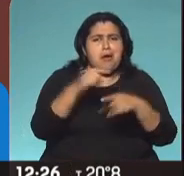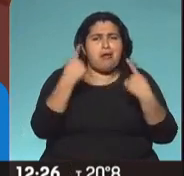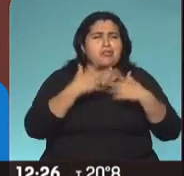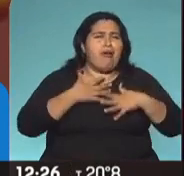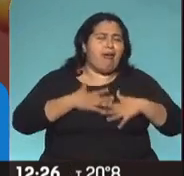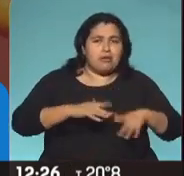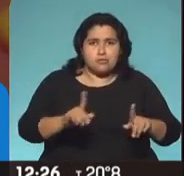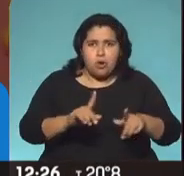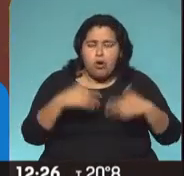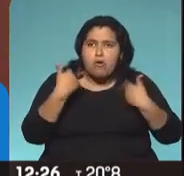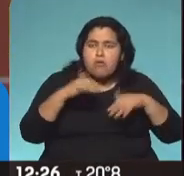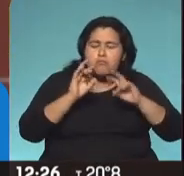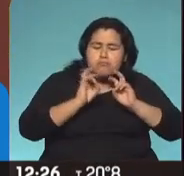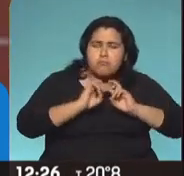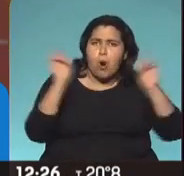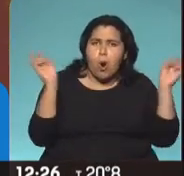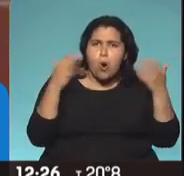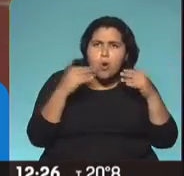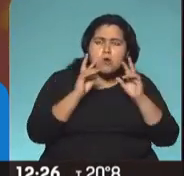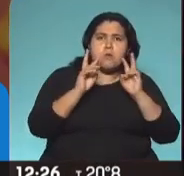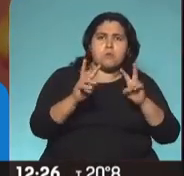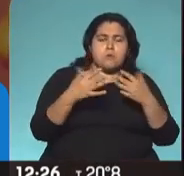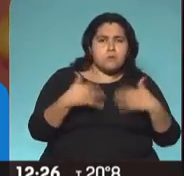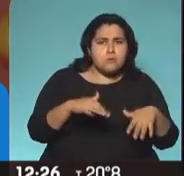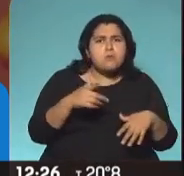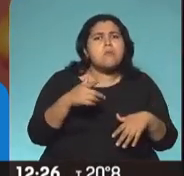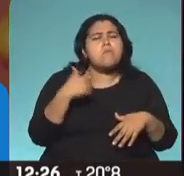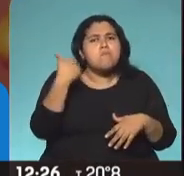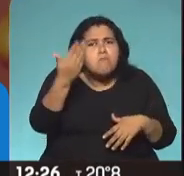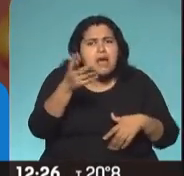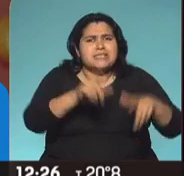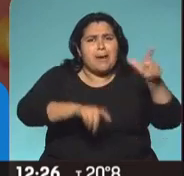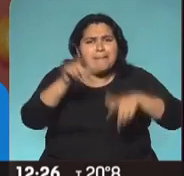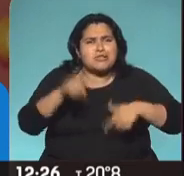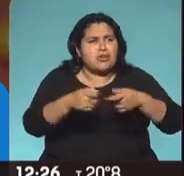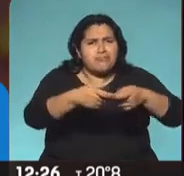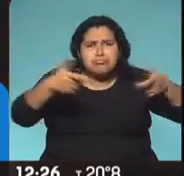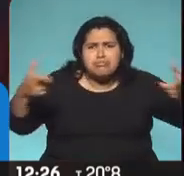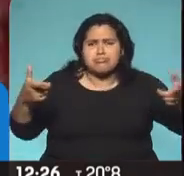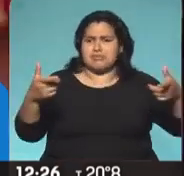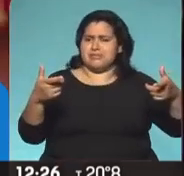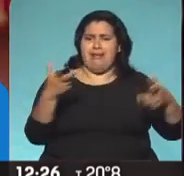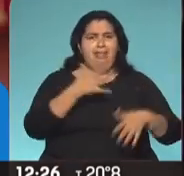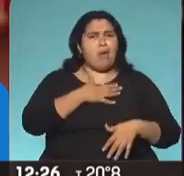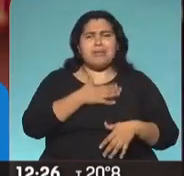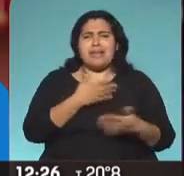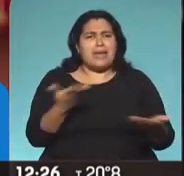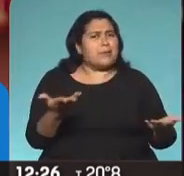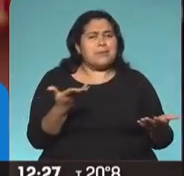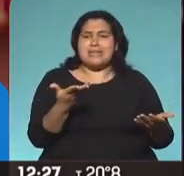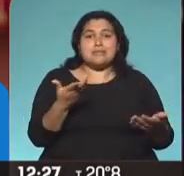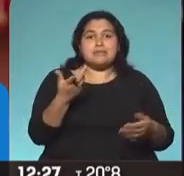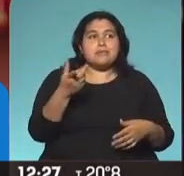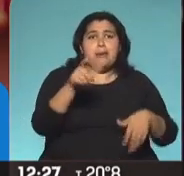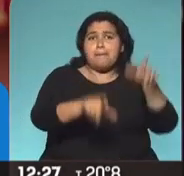contrario nos tiene que llamar mucho la atención cada vez tenemos más personas con diabetes lamentablemente muchos de ellos